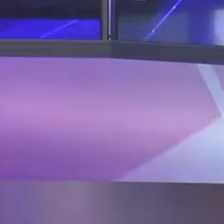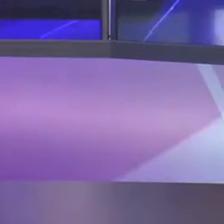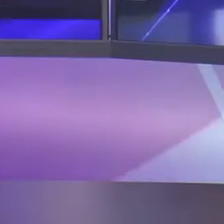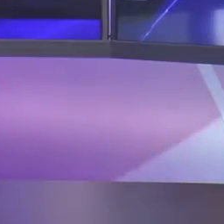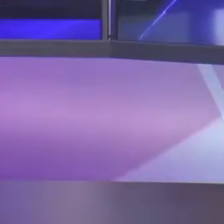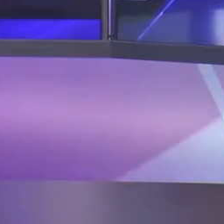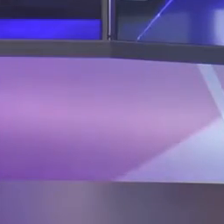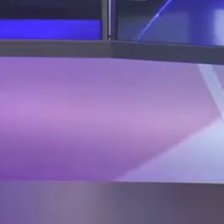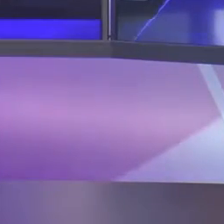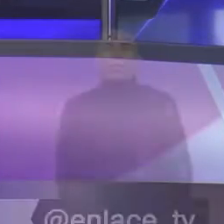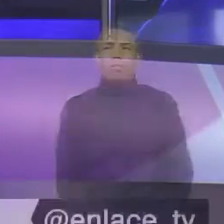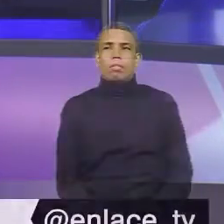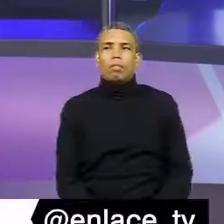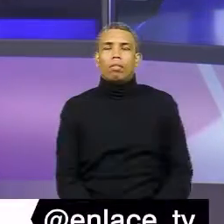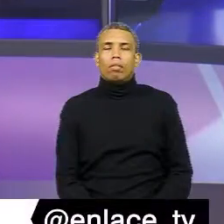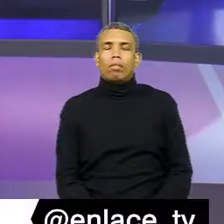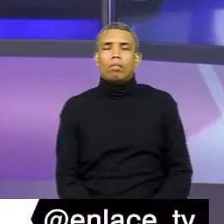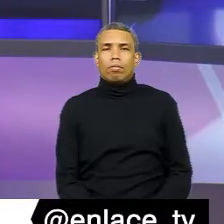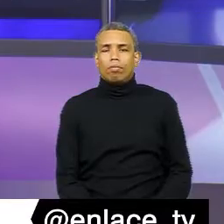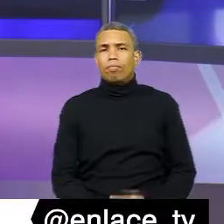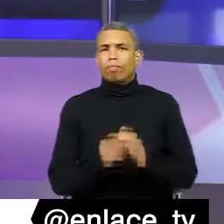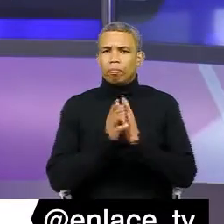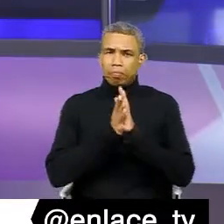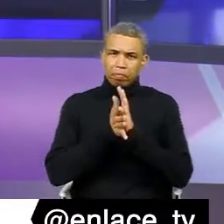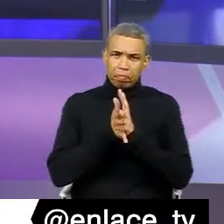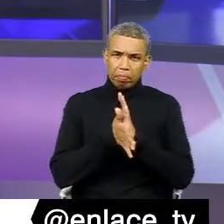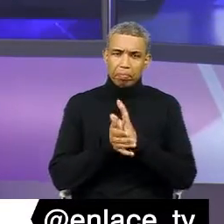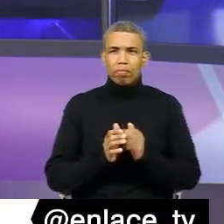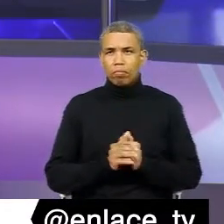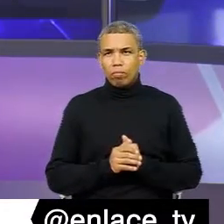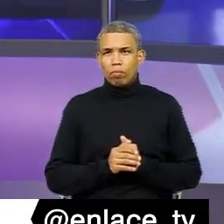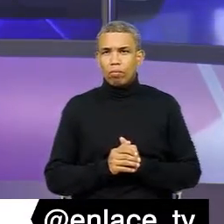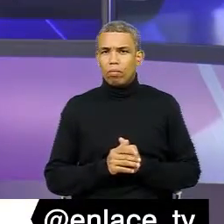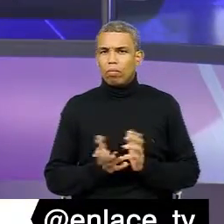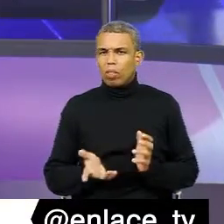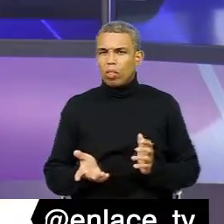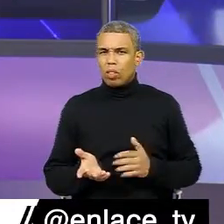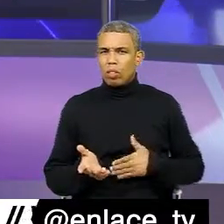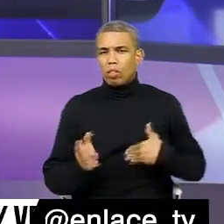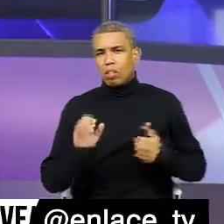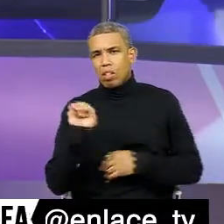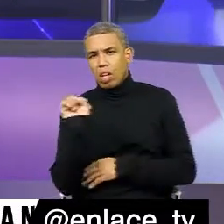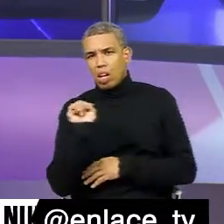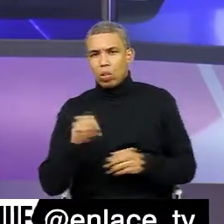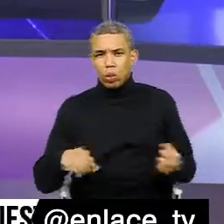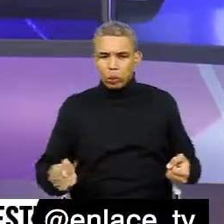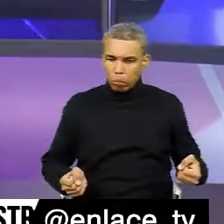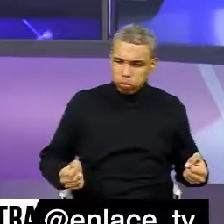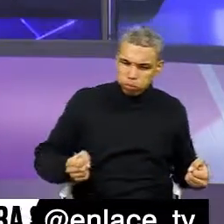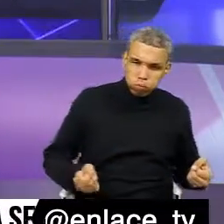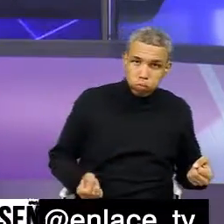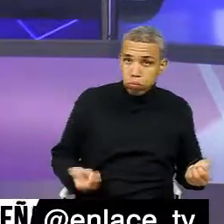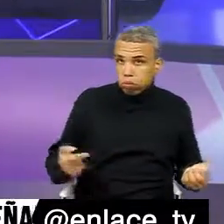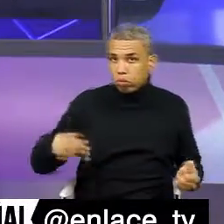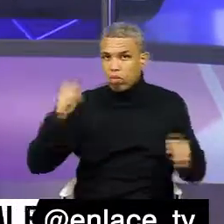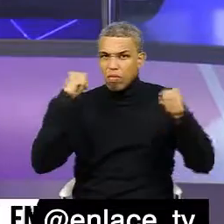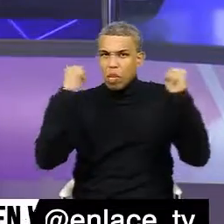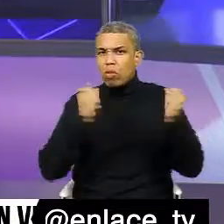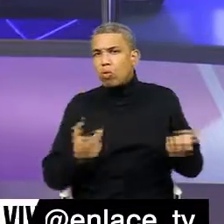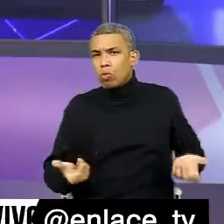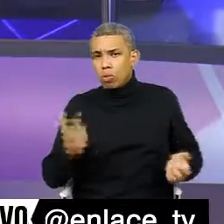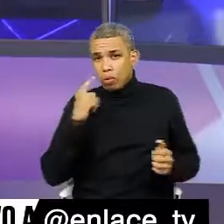Bienvenidos al desarrollo de nuestra información. Conductores de vehículos de carga en Barranca Bermeja entregaron el reporte de la jornada de paro que adelantan. En el país ya se